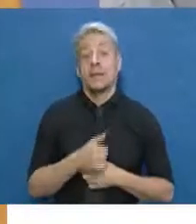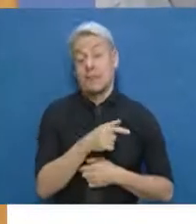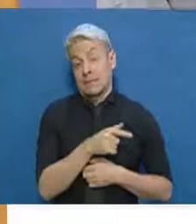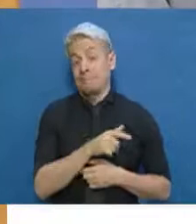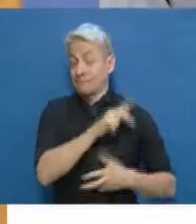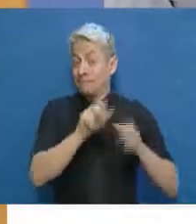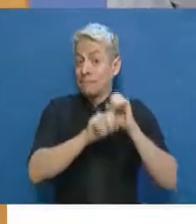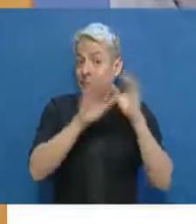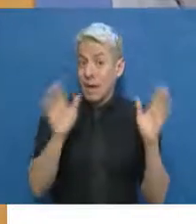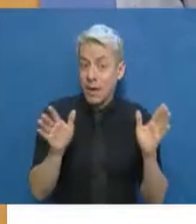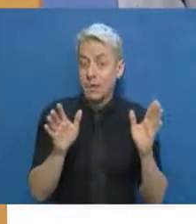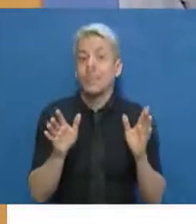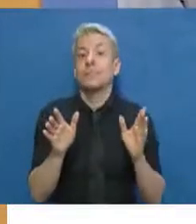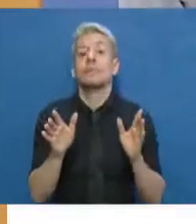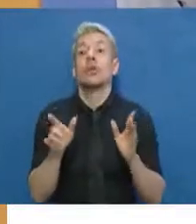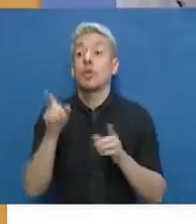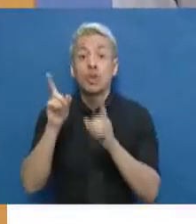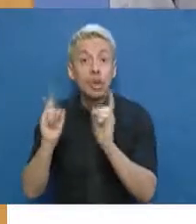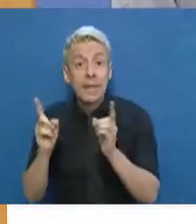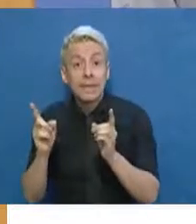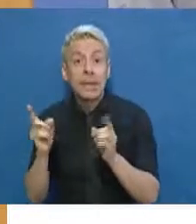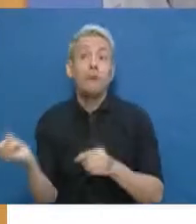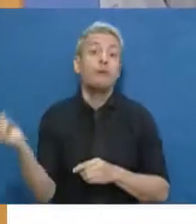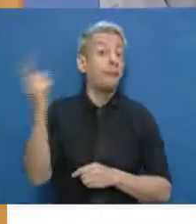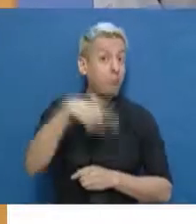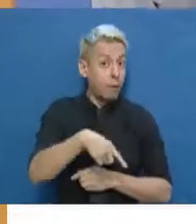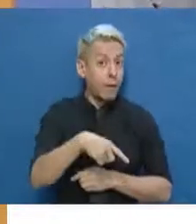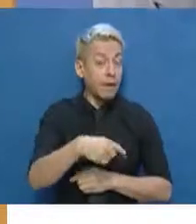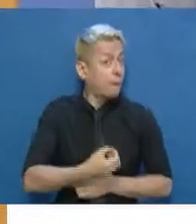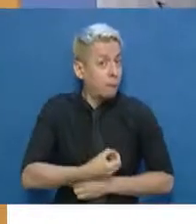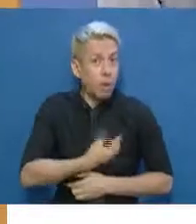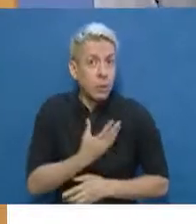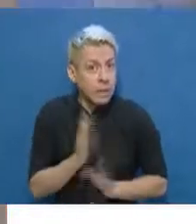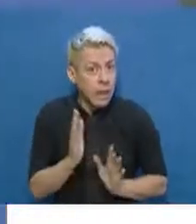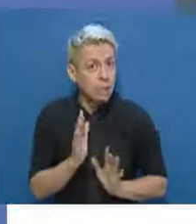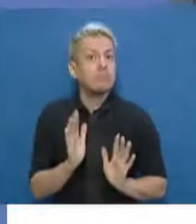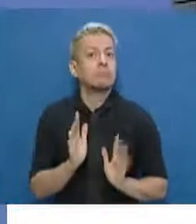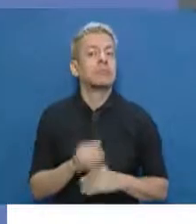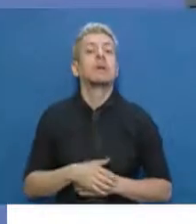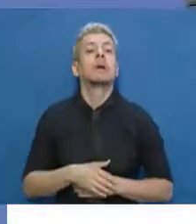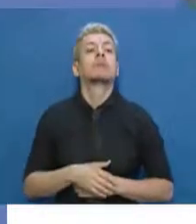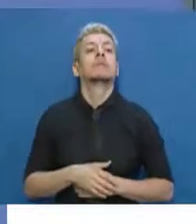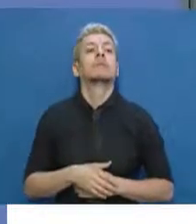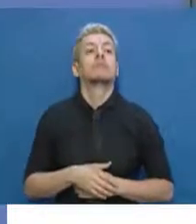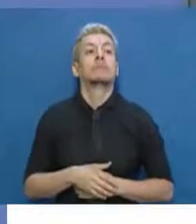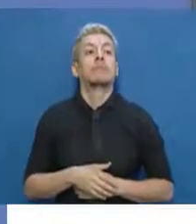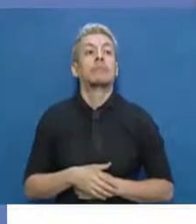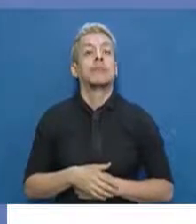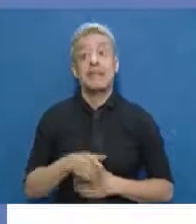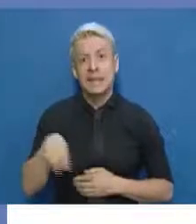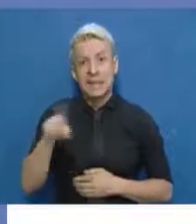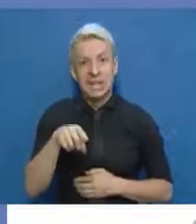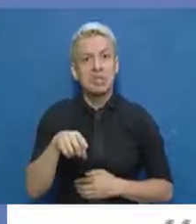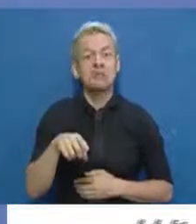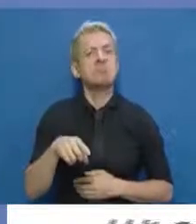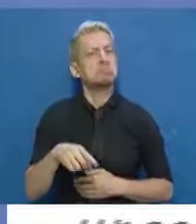aquellos docentes que se sumaran voluntariamente en el establecimiento preciso que visitamos, ellos lo recibían